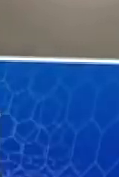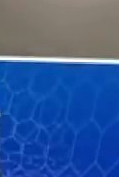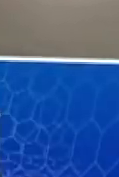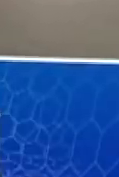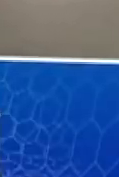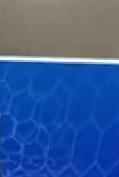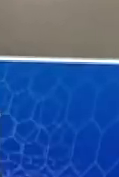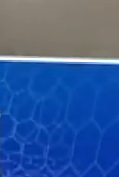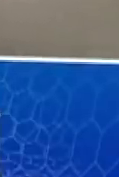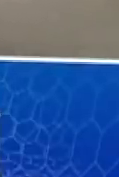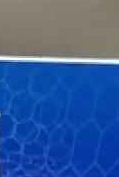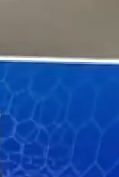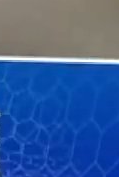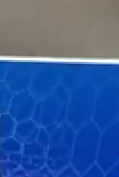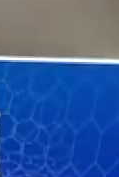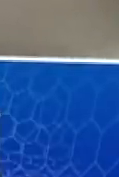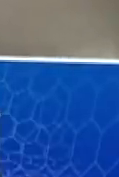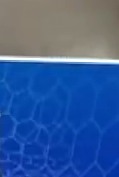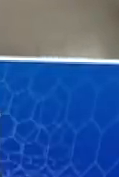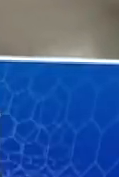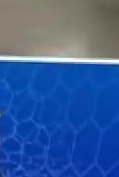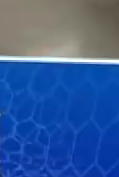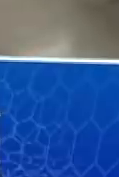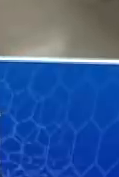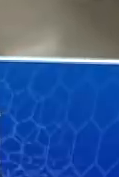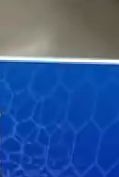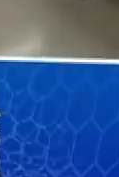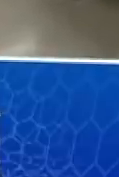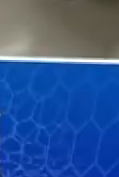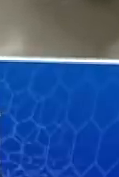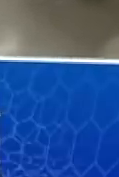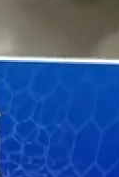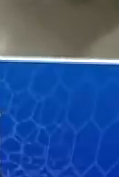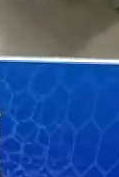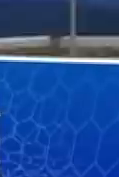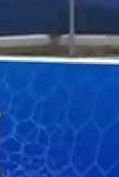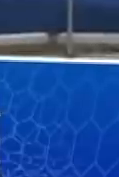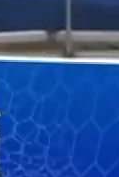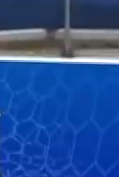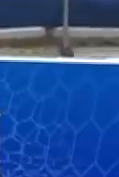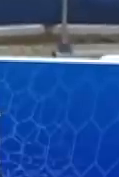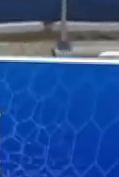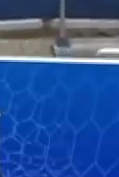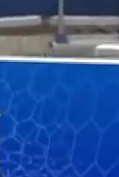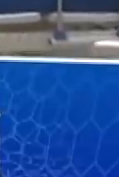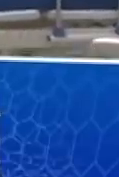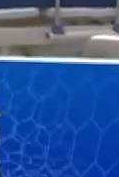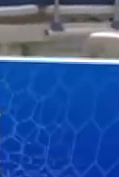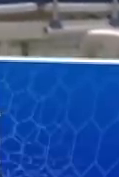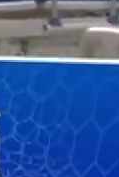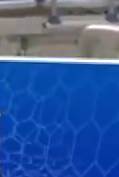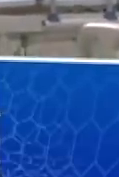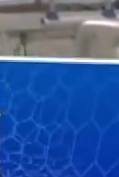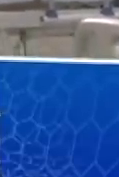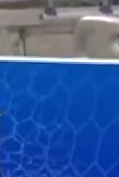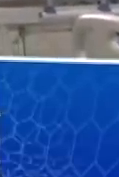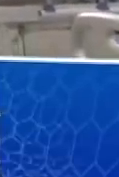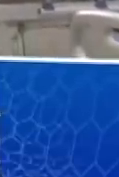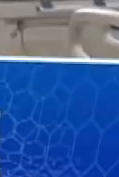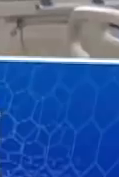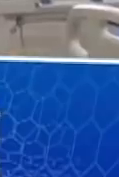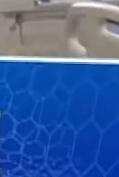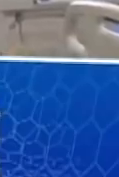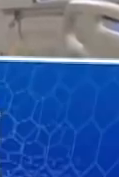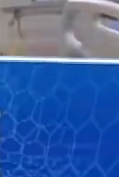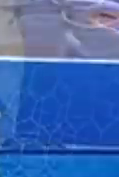Oriente rebelde, ese Oriente hermoso, ese Oriente caluroso de patria que tenemos.